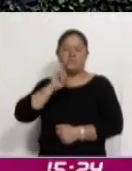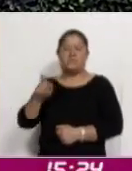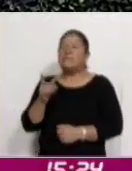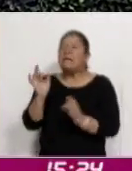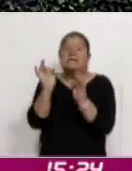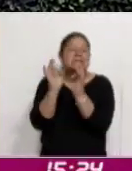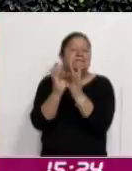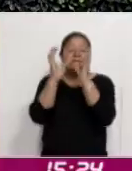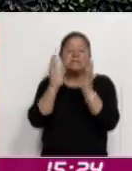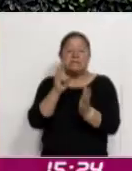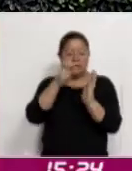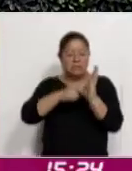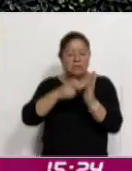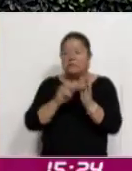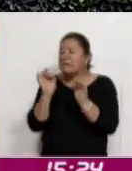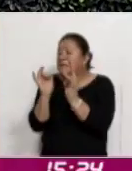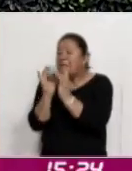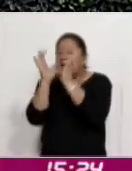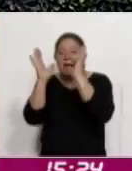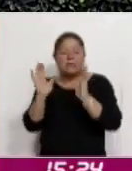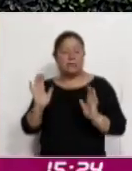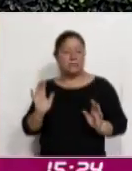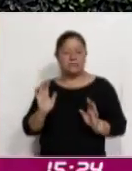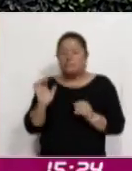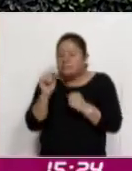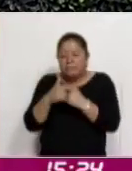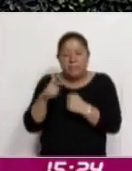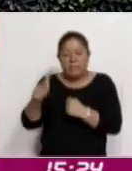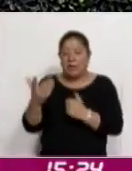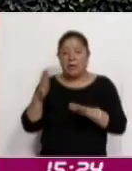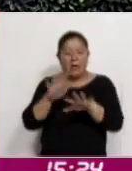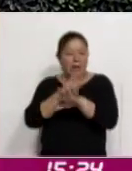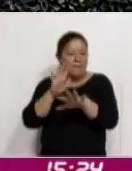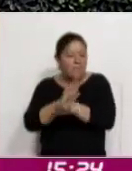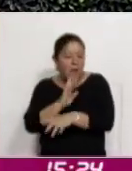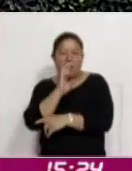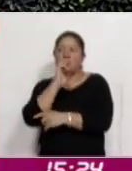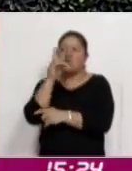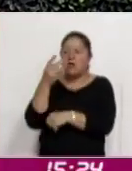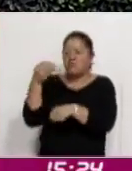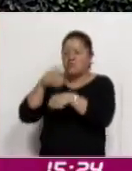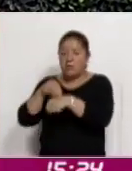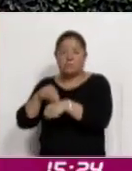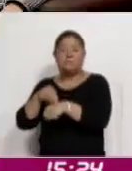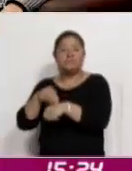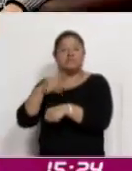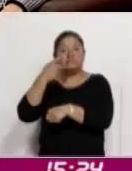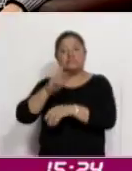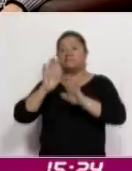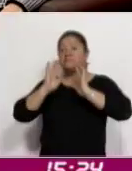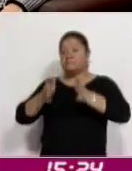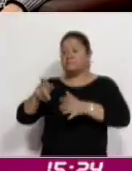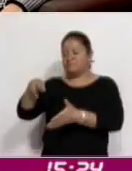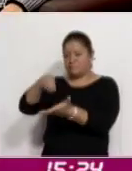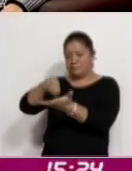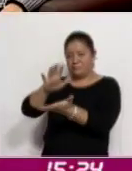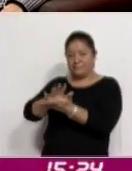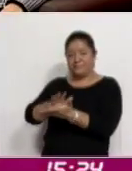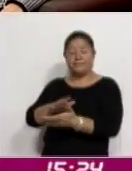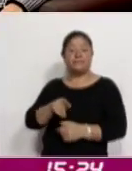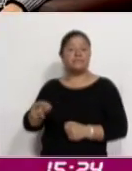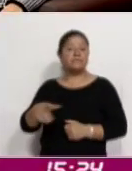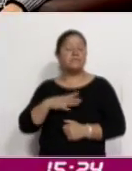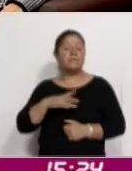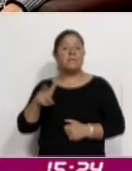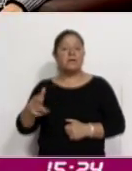que arreglar, si hay algo que mejorar, si hay algo que cambiar, pero pues ya está en uso, ya está implementada. ¿Será a través de un